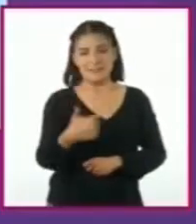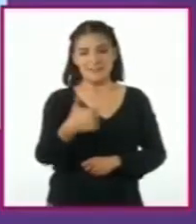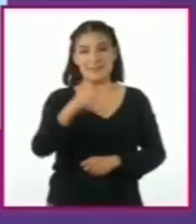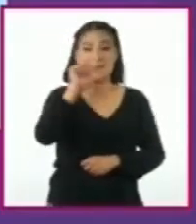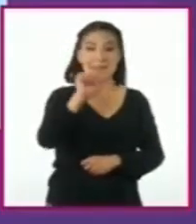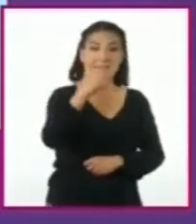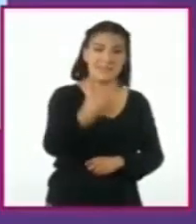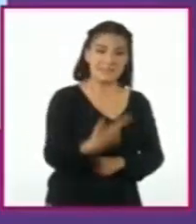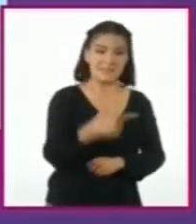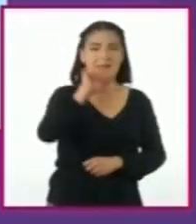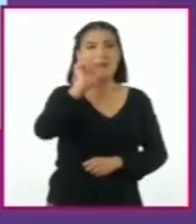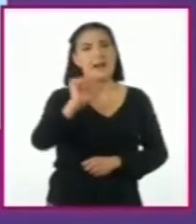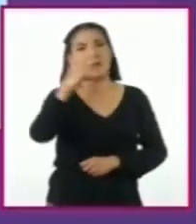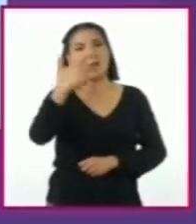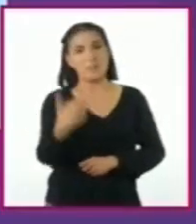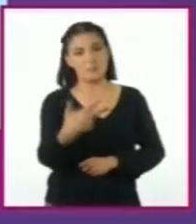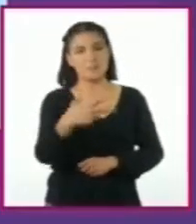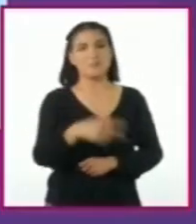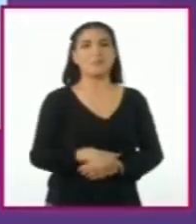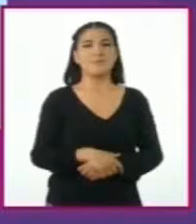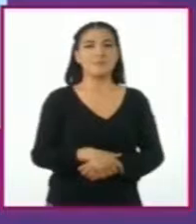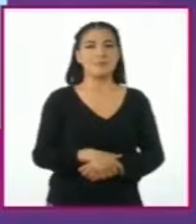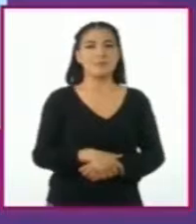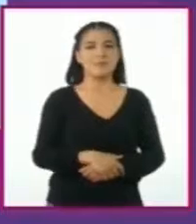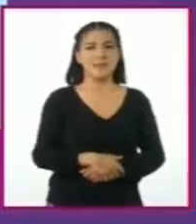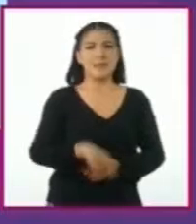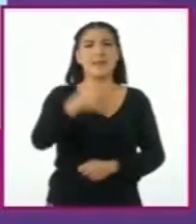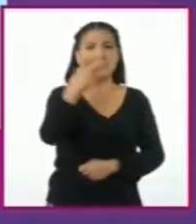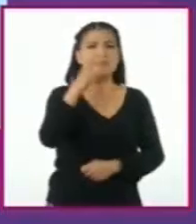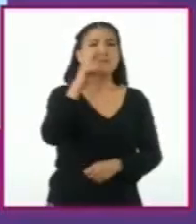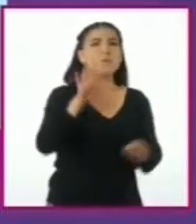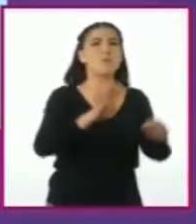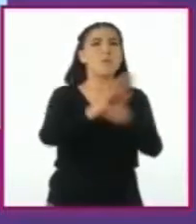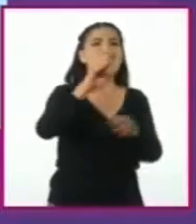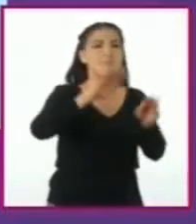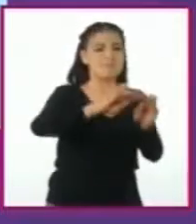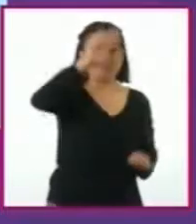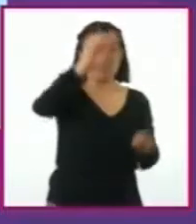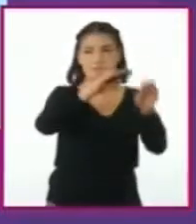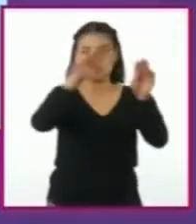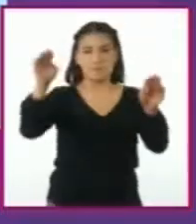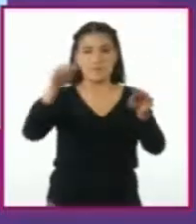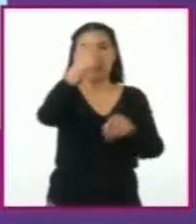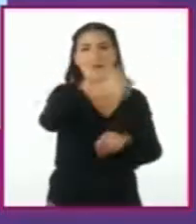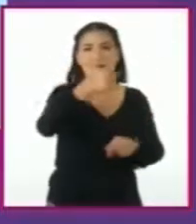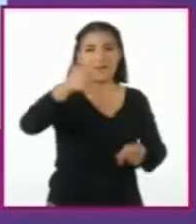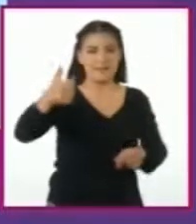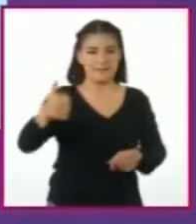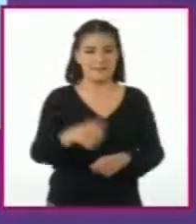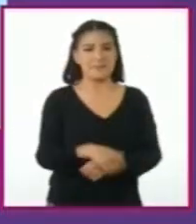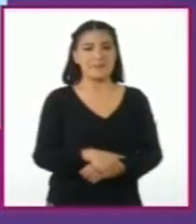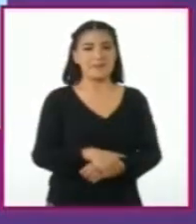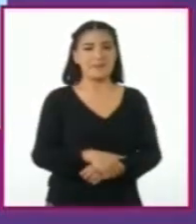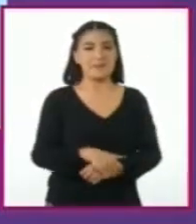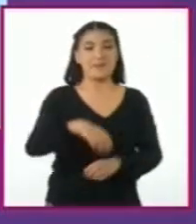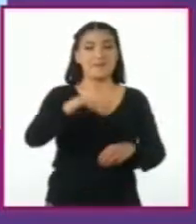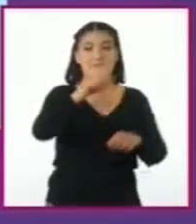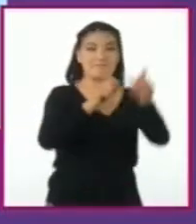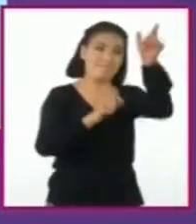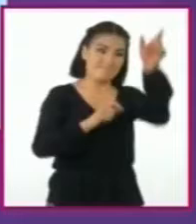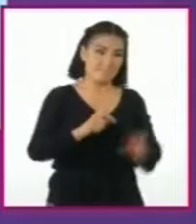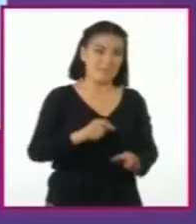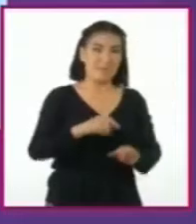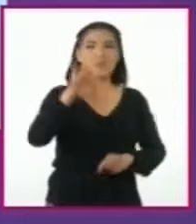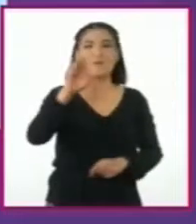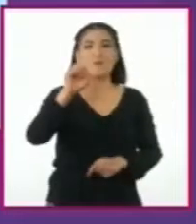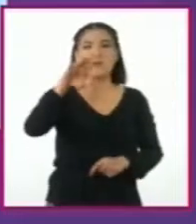A7 y A8. Veamos a qué medida corresponde cada formato. El formato A0